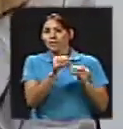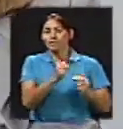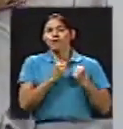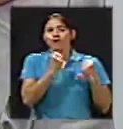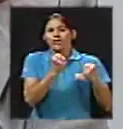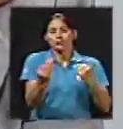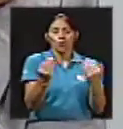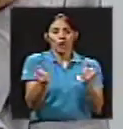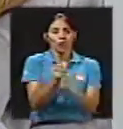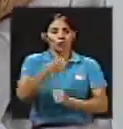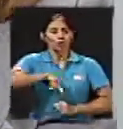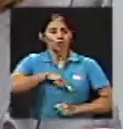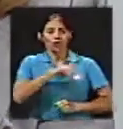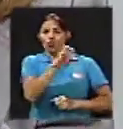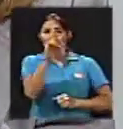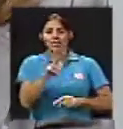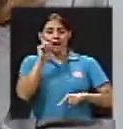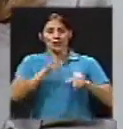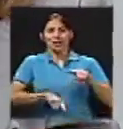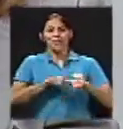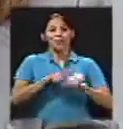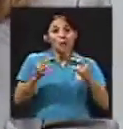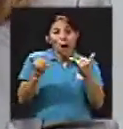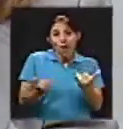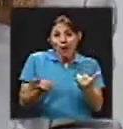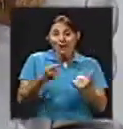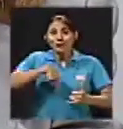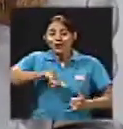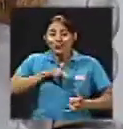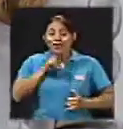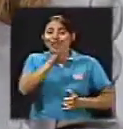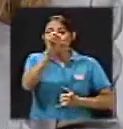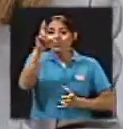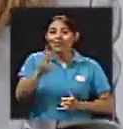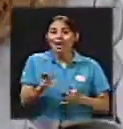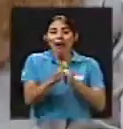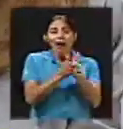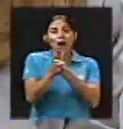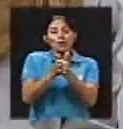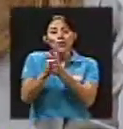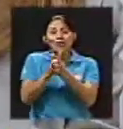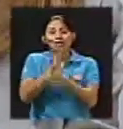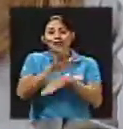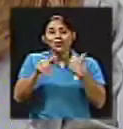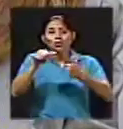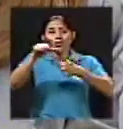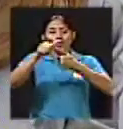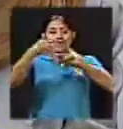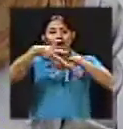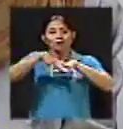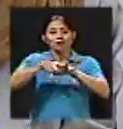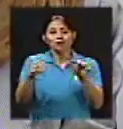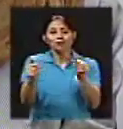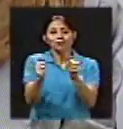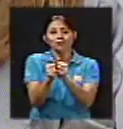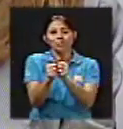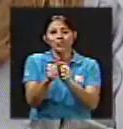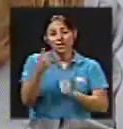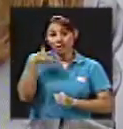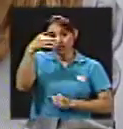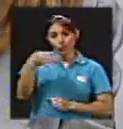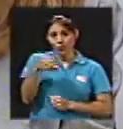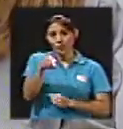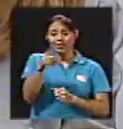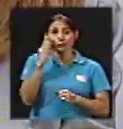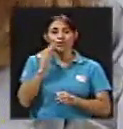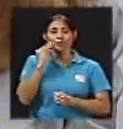poder hacerlo. Bueno, y hoy en realidad somos el país que por mucho más aprovecha la integración regional. Y creo que esta es una experiencia que debemos tener